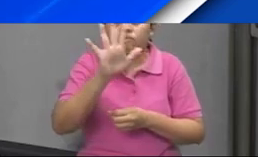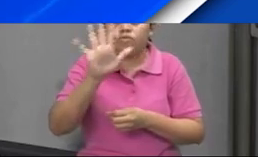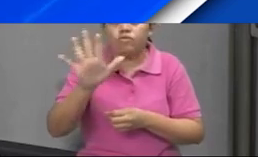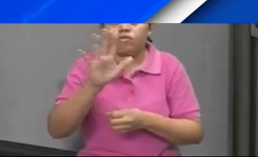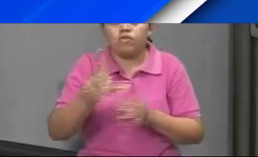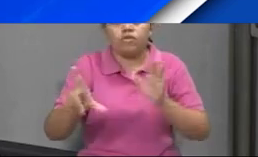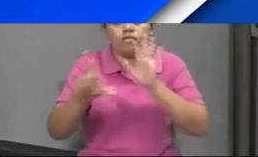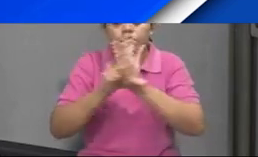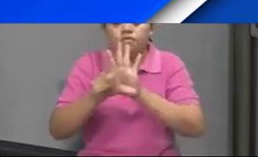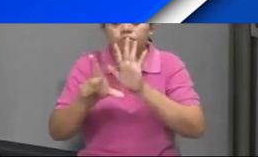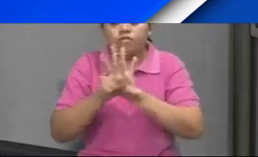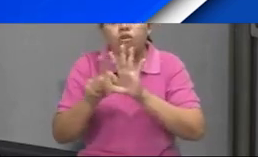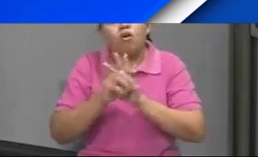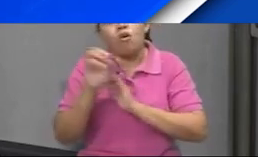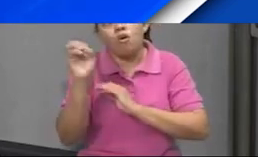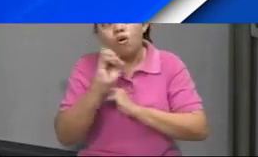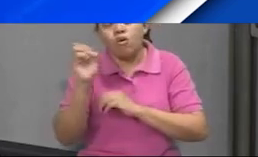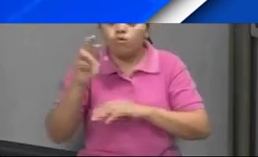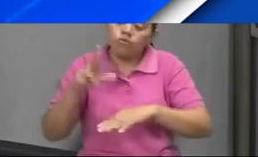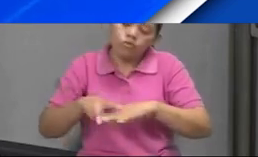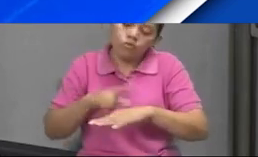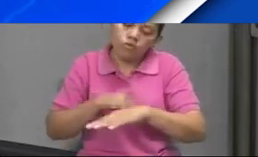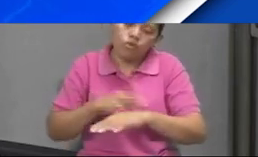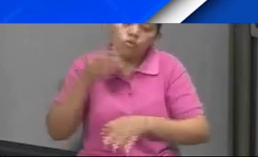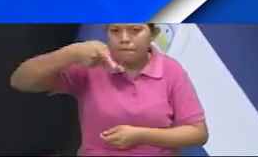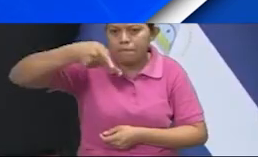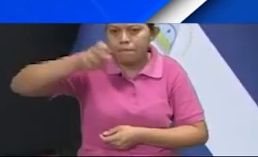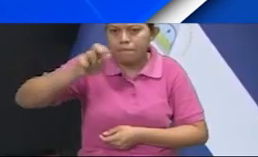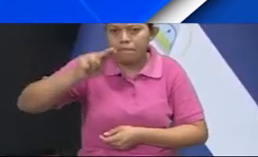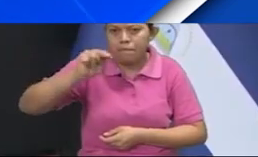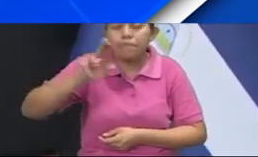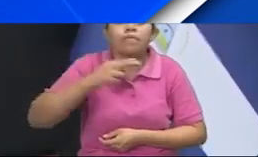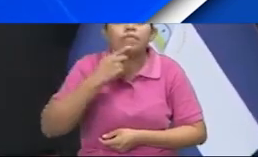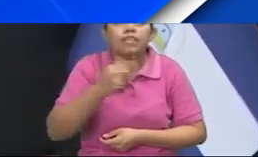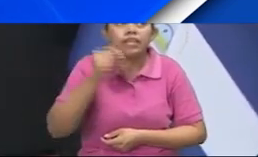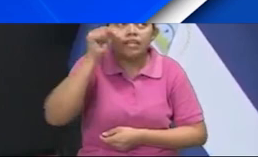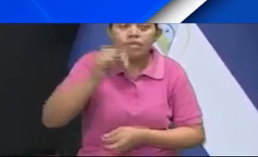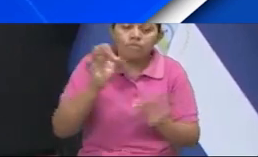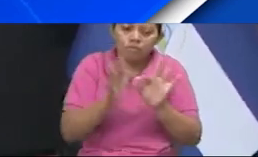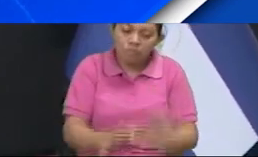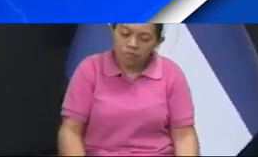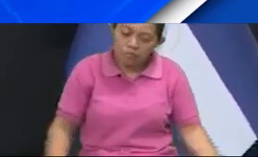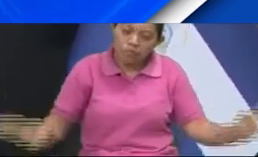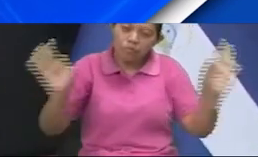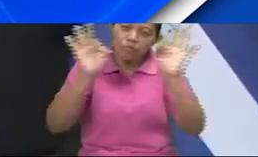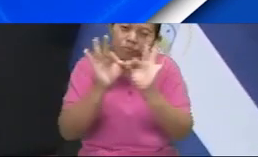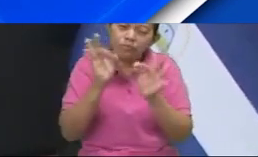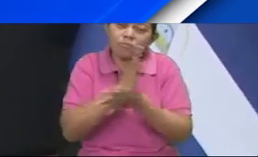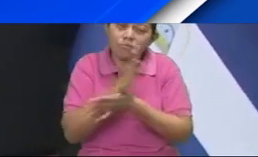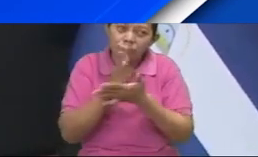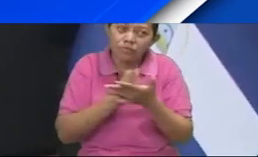255 leyes o normas jurídicas. Aquí es importante